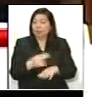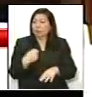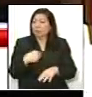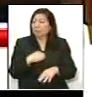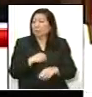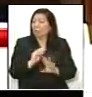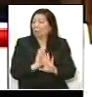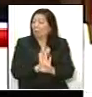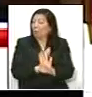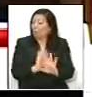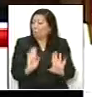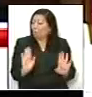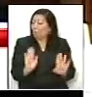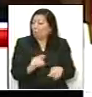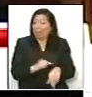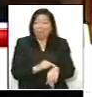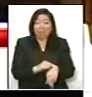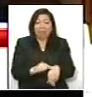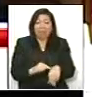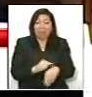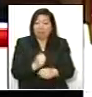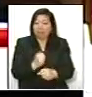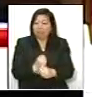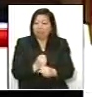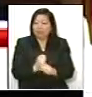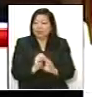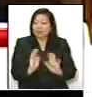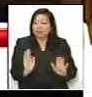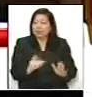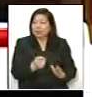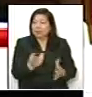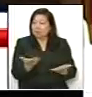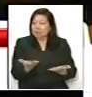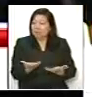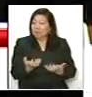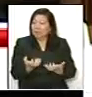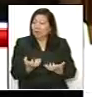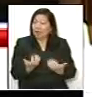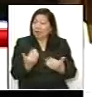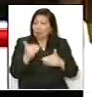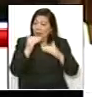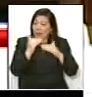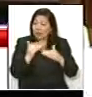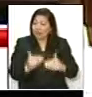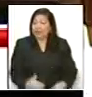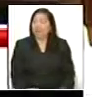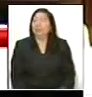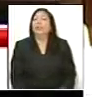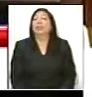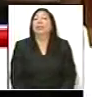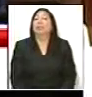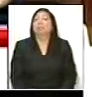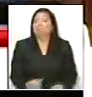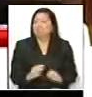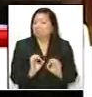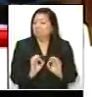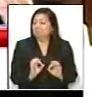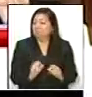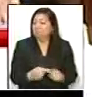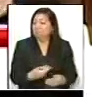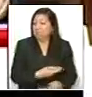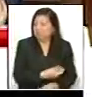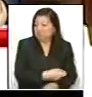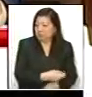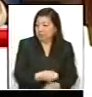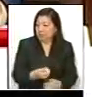no tenemos ningún atraso, la comisión trabaja. Así que si ustedes piden que se ponga hoy a la orden del día el texto de inmunidad, perfecto, se distribuye